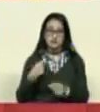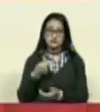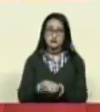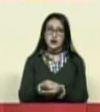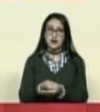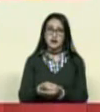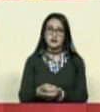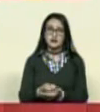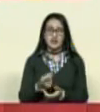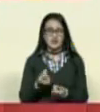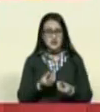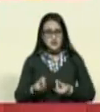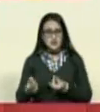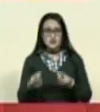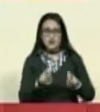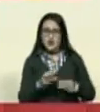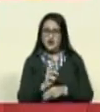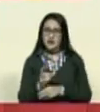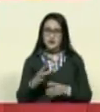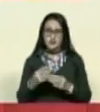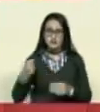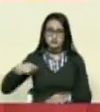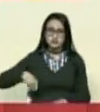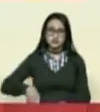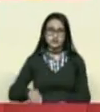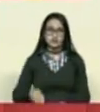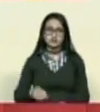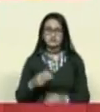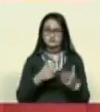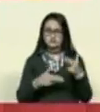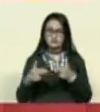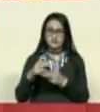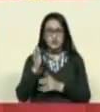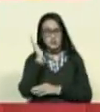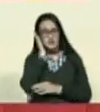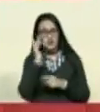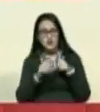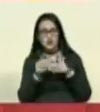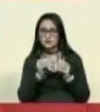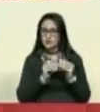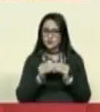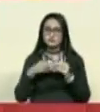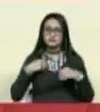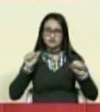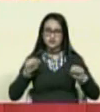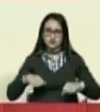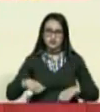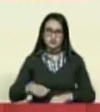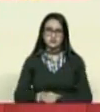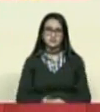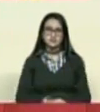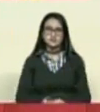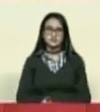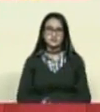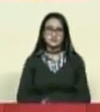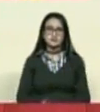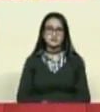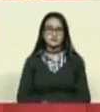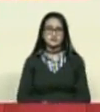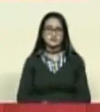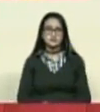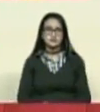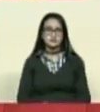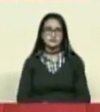tiene que dinamizarse toda la inversión en infraestructuras, dormitorios, etcétera, etcétera. Reconstrucción